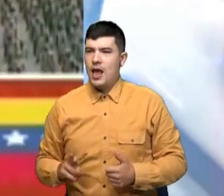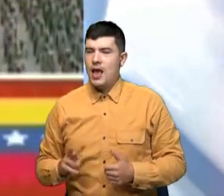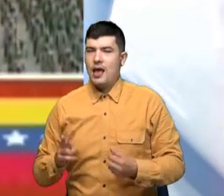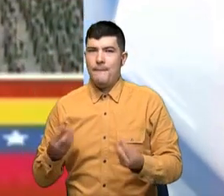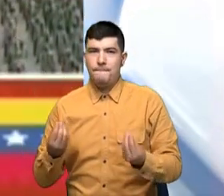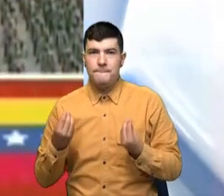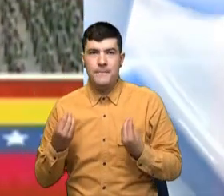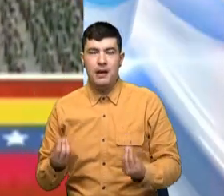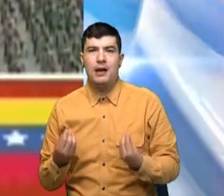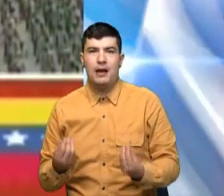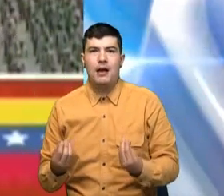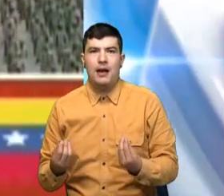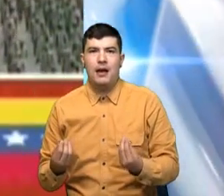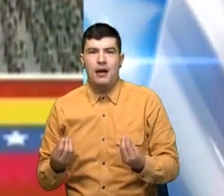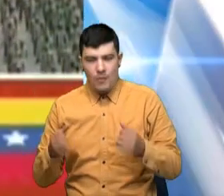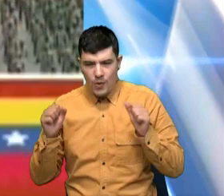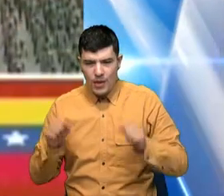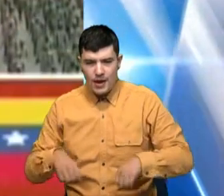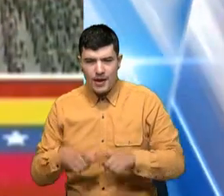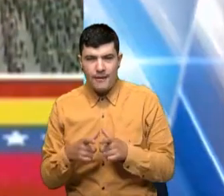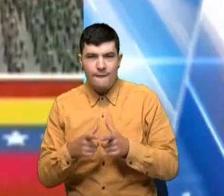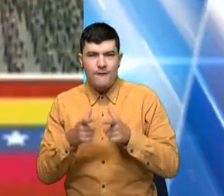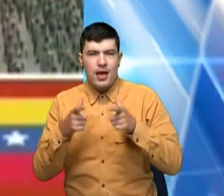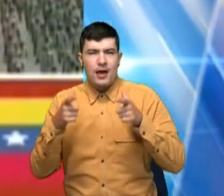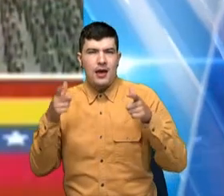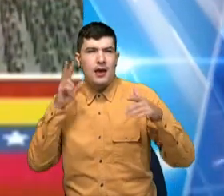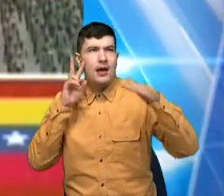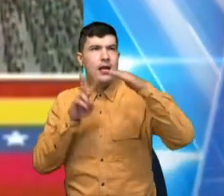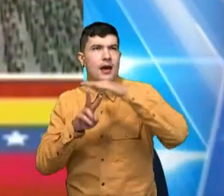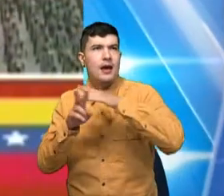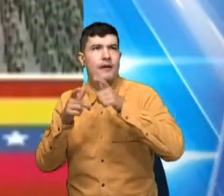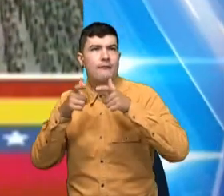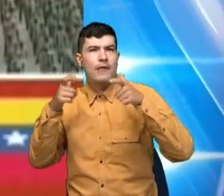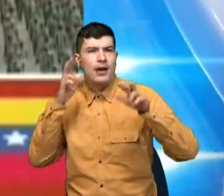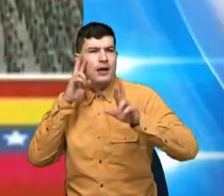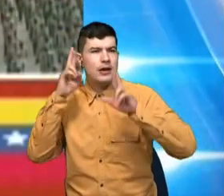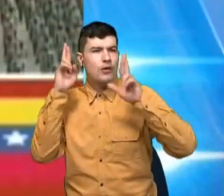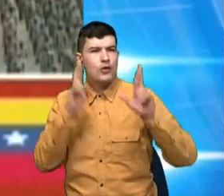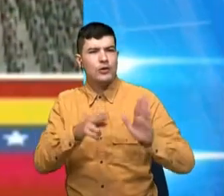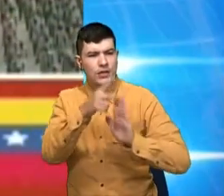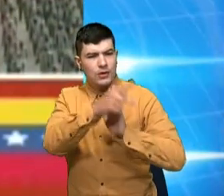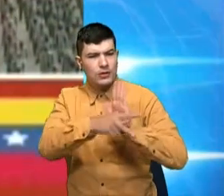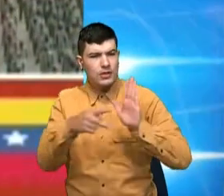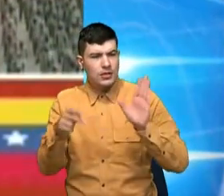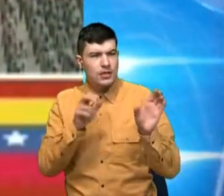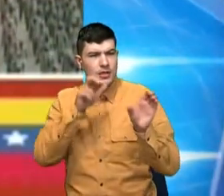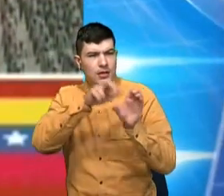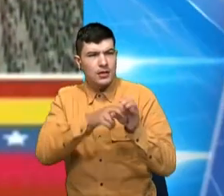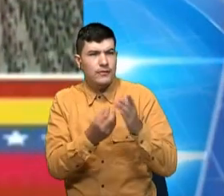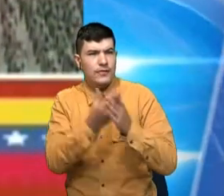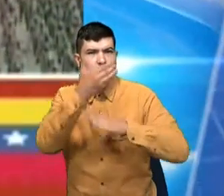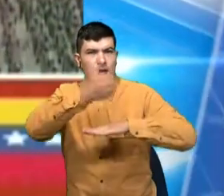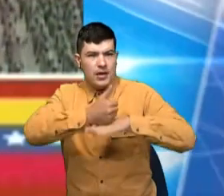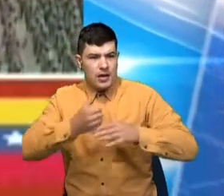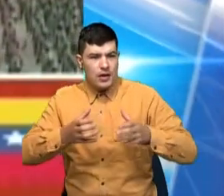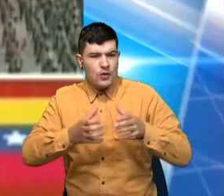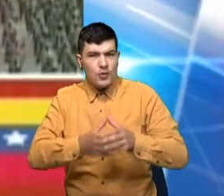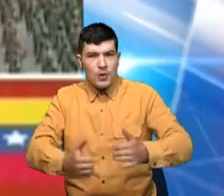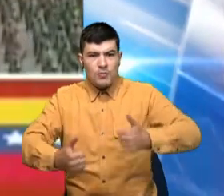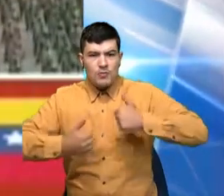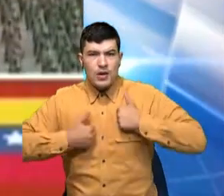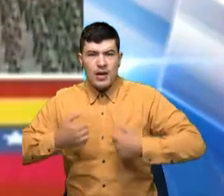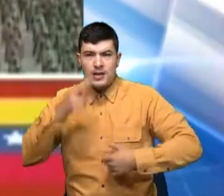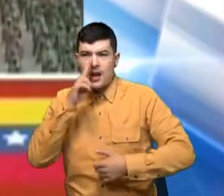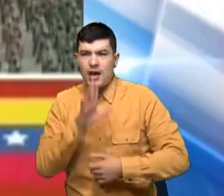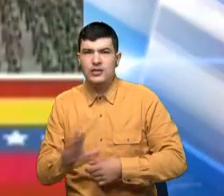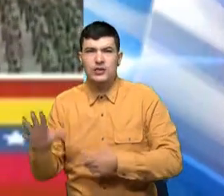para engrandecer y darle rango constitucional y constituyente a la Milicia Nacional Bolivariana